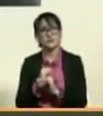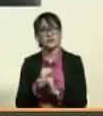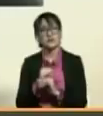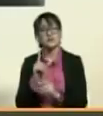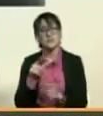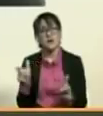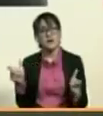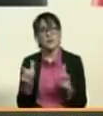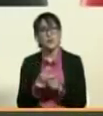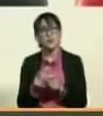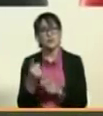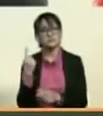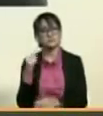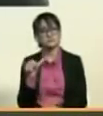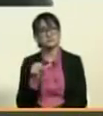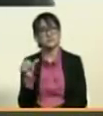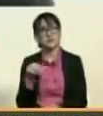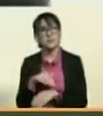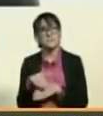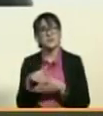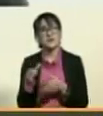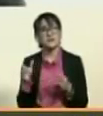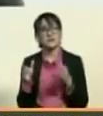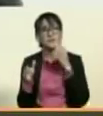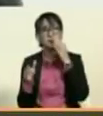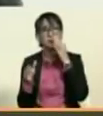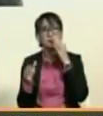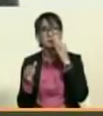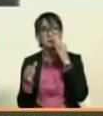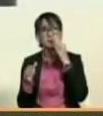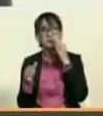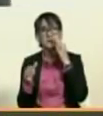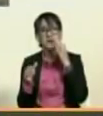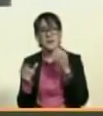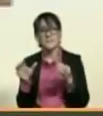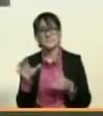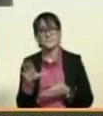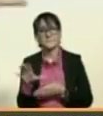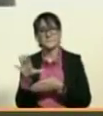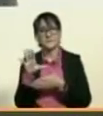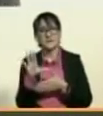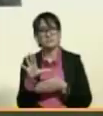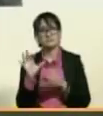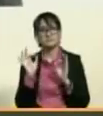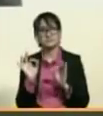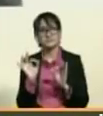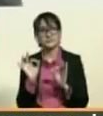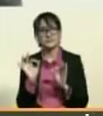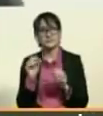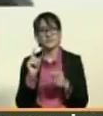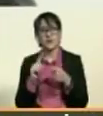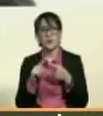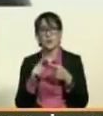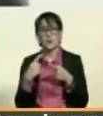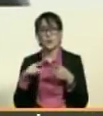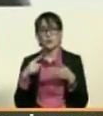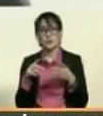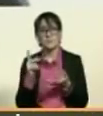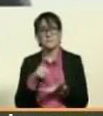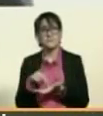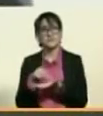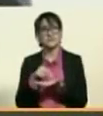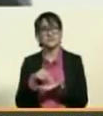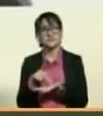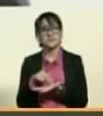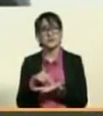reunión en la semana pasada con ministros de Hacienda de América Latina, reunión que fue confirmada luego por algunos de los participantes. en